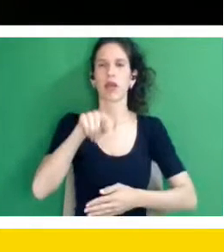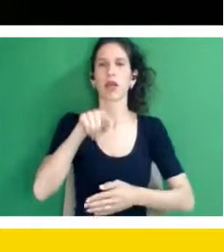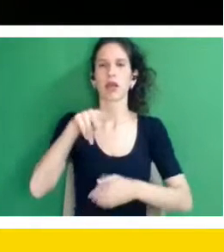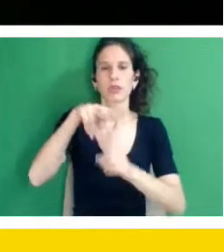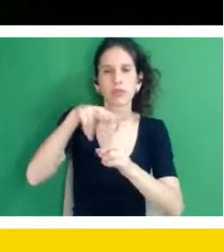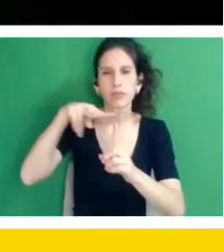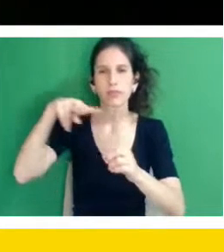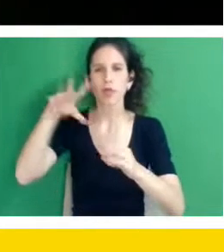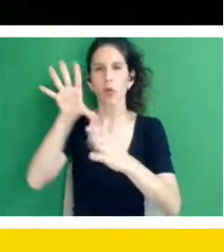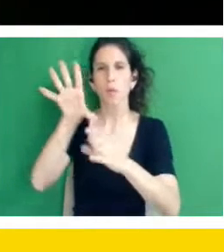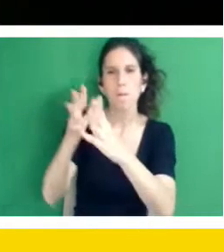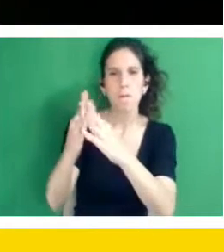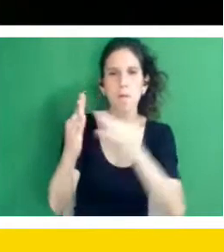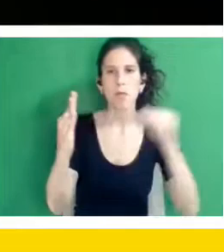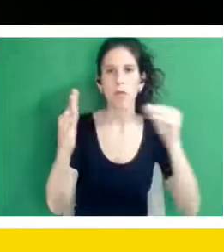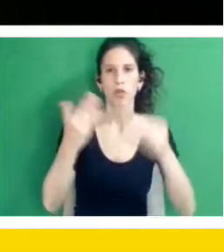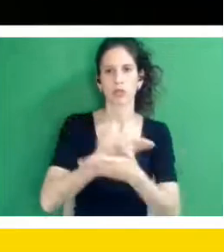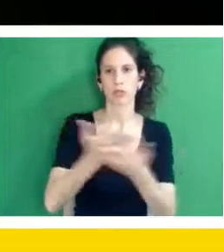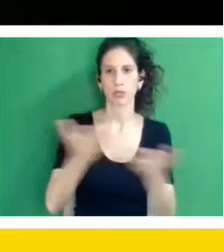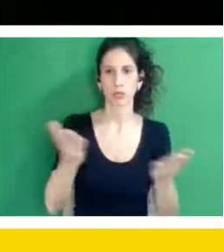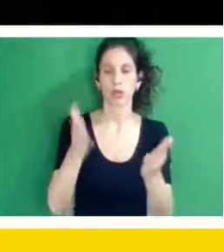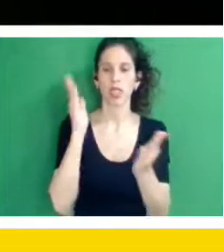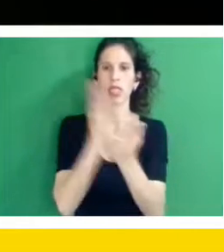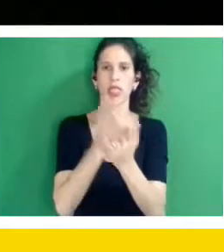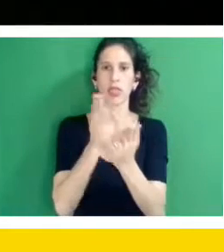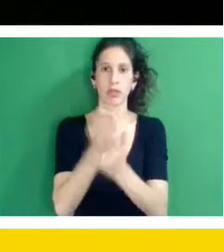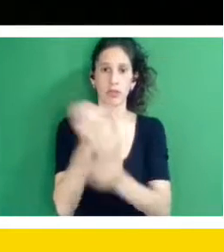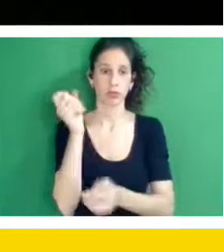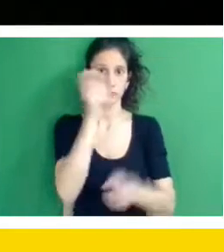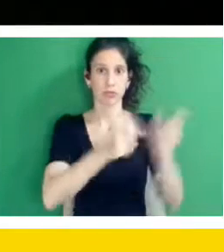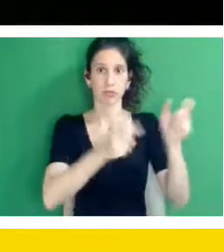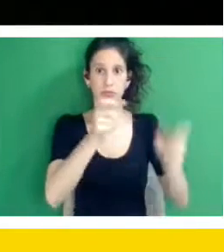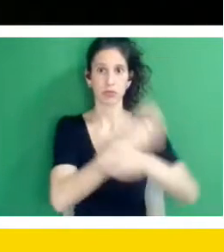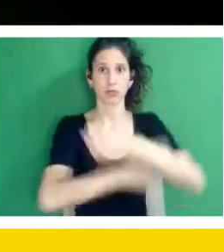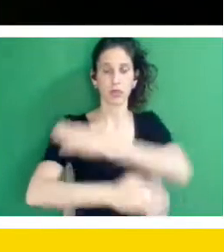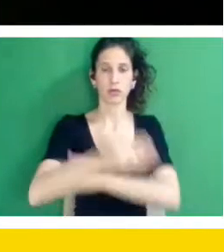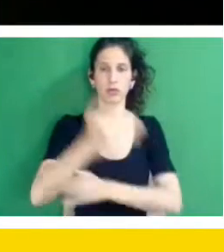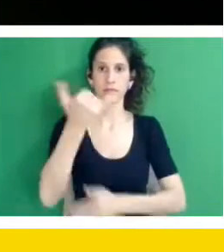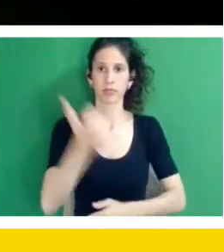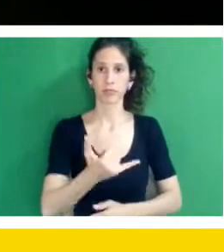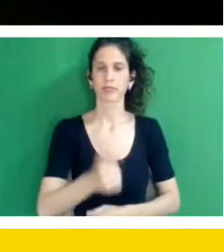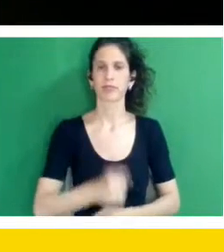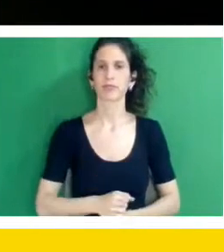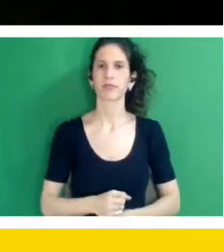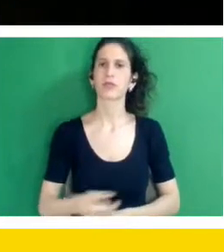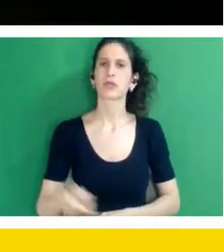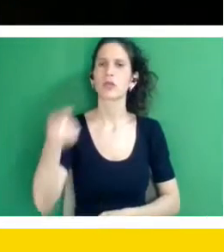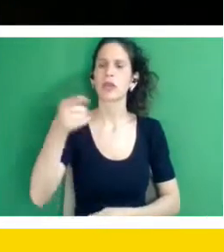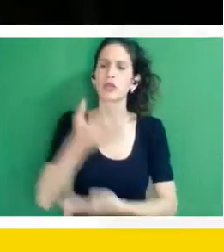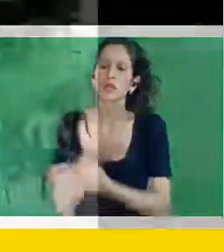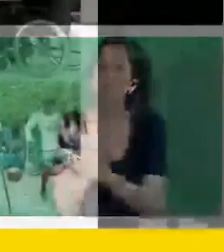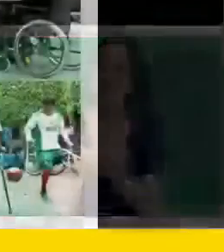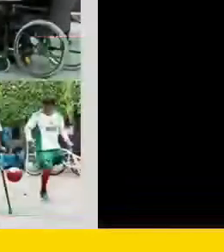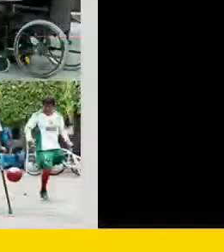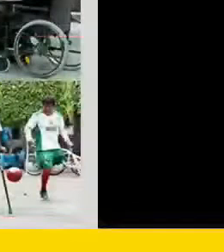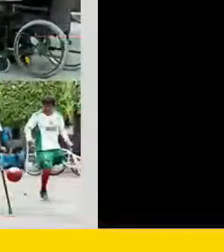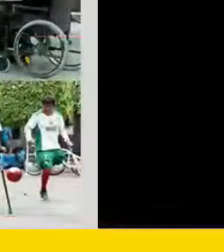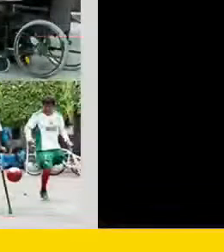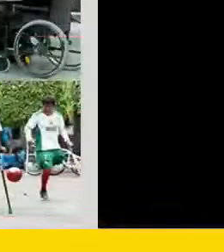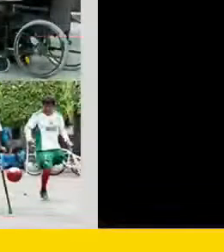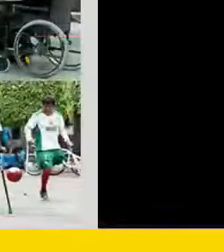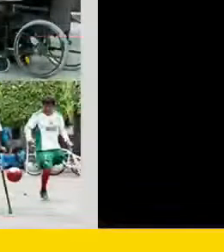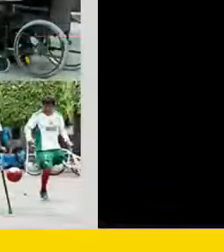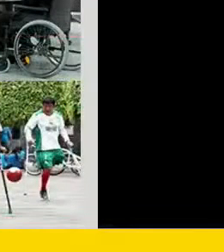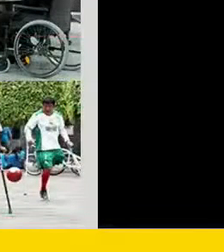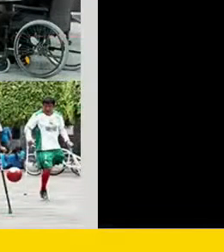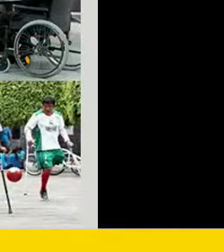de la sociedad realizar las adecuaciones necesarias para que las personas con discapacidad podamos realizar todas las actividades de